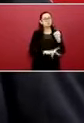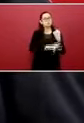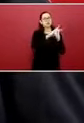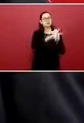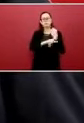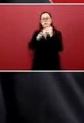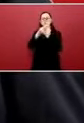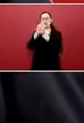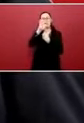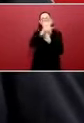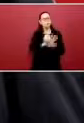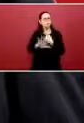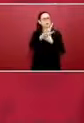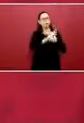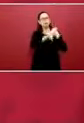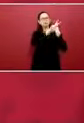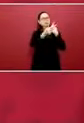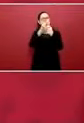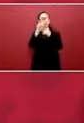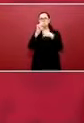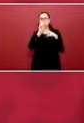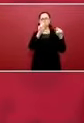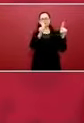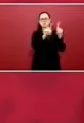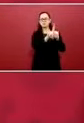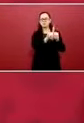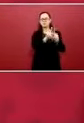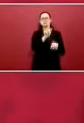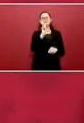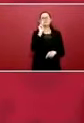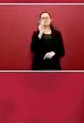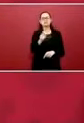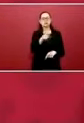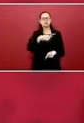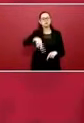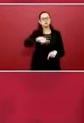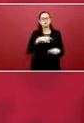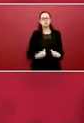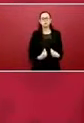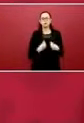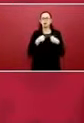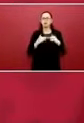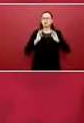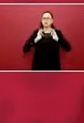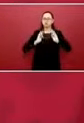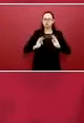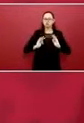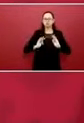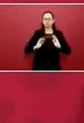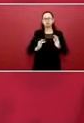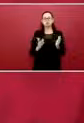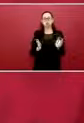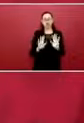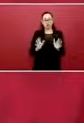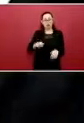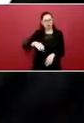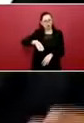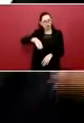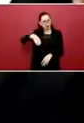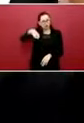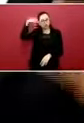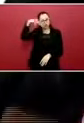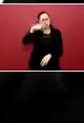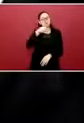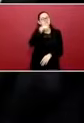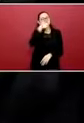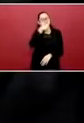de Europa, es lo que se conoce como estado de bienestar, que al llegar a una determinada edad el adulto